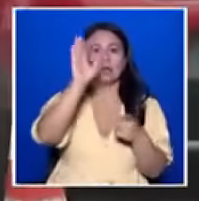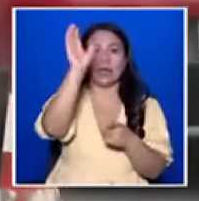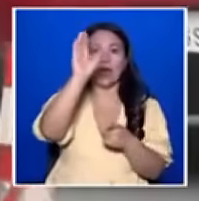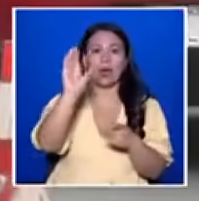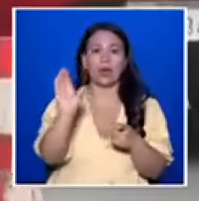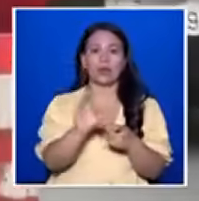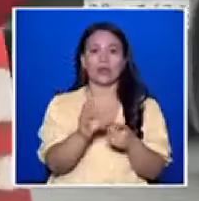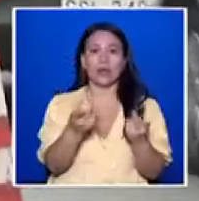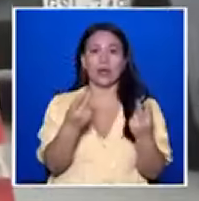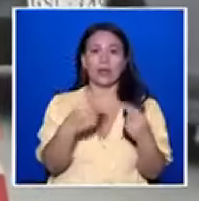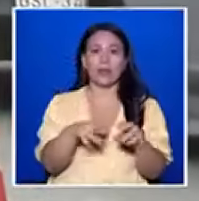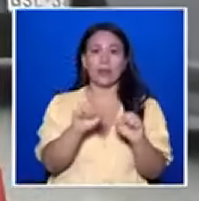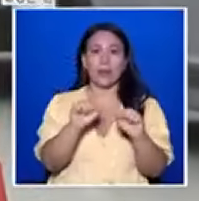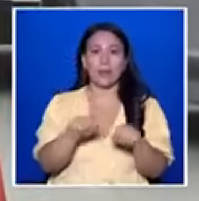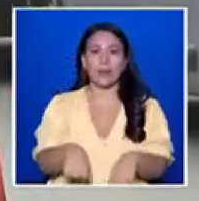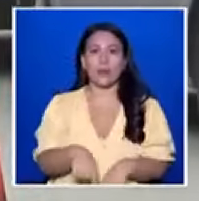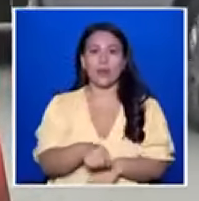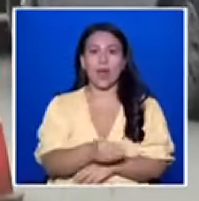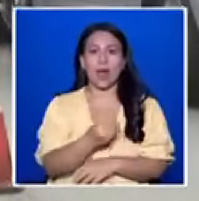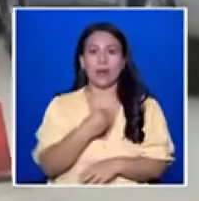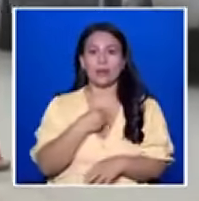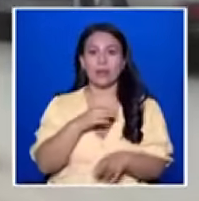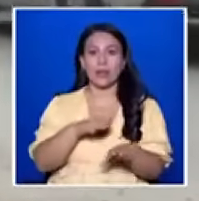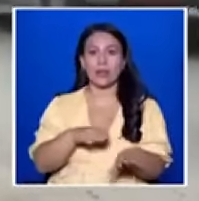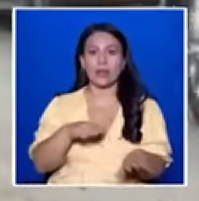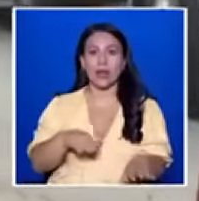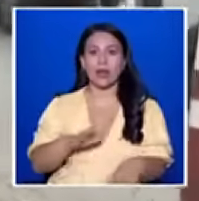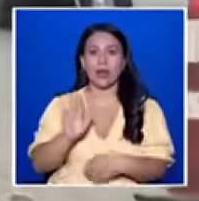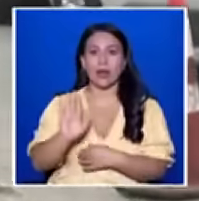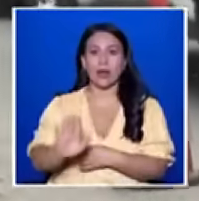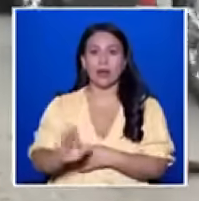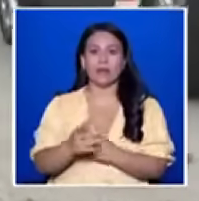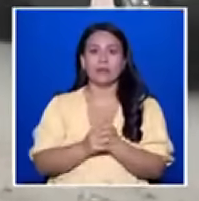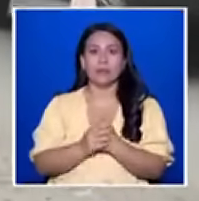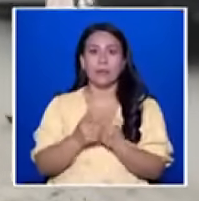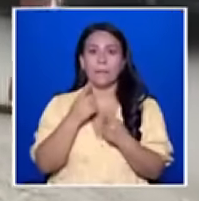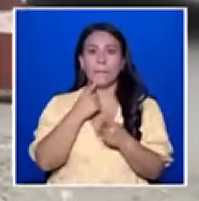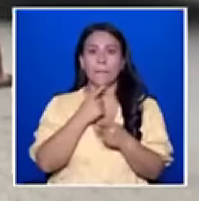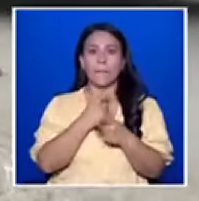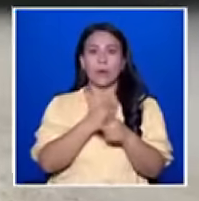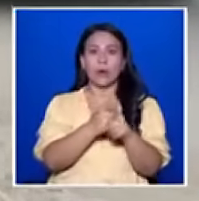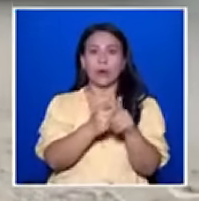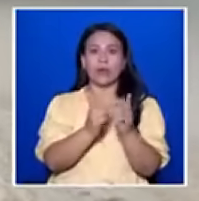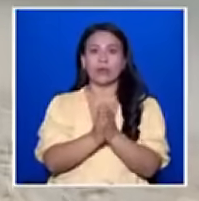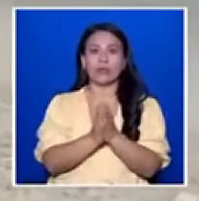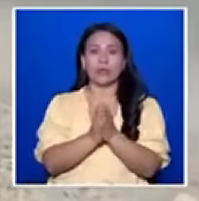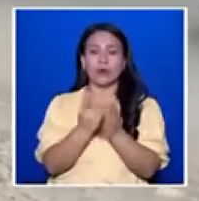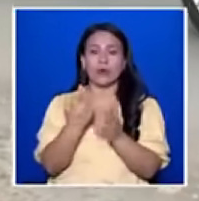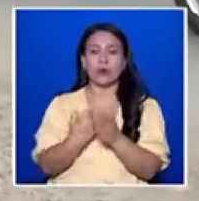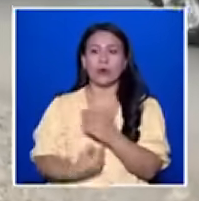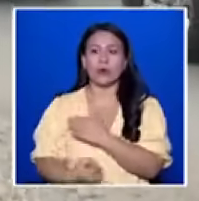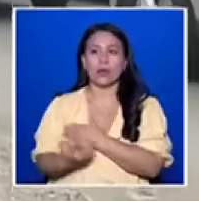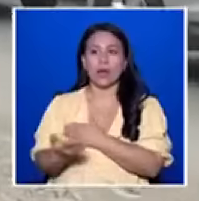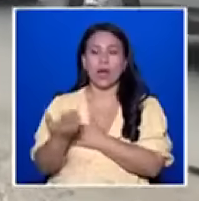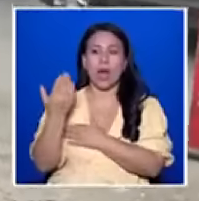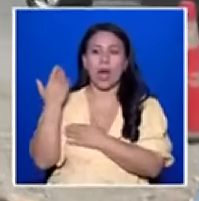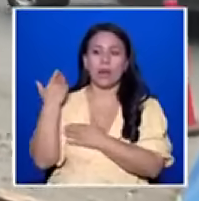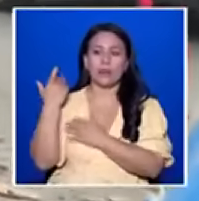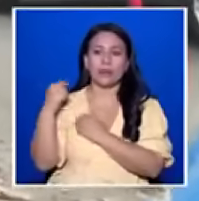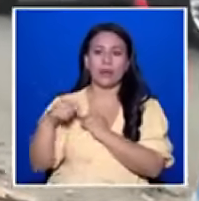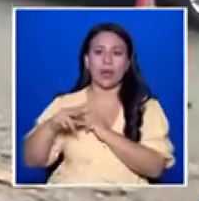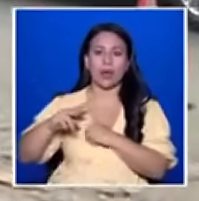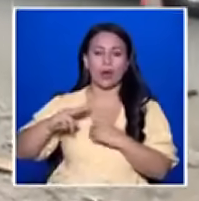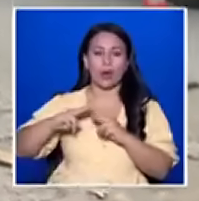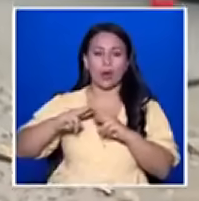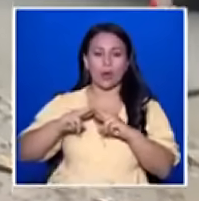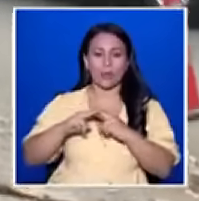y es aquí donde este tráfico se detiene. Por eso es que desde lo que